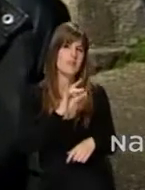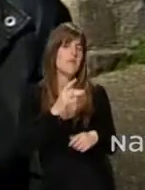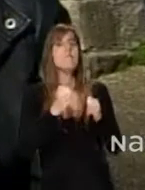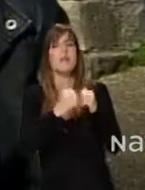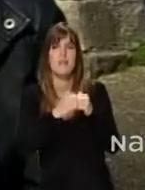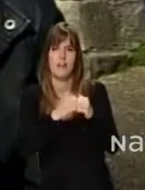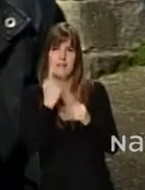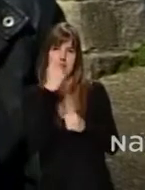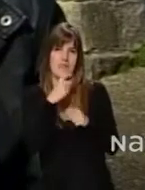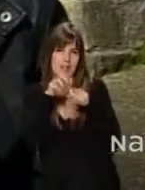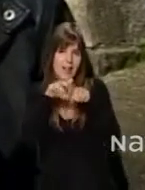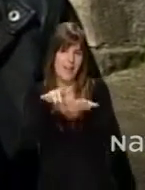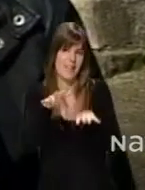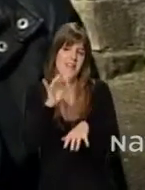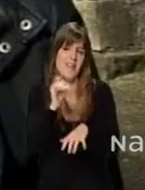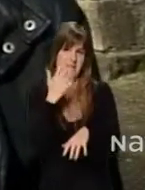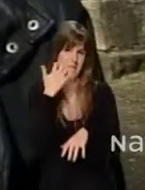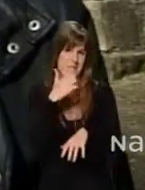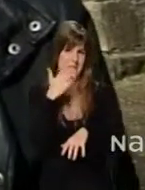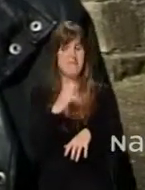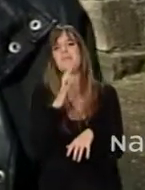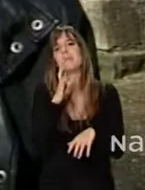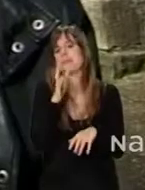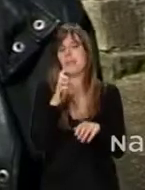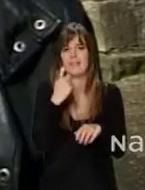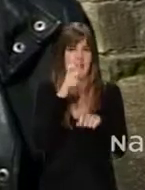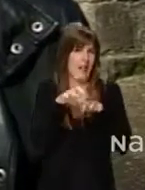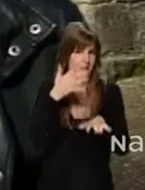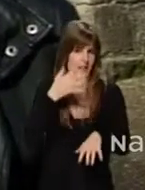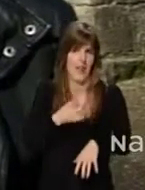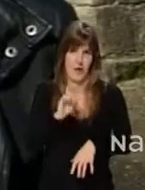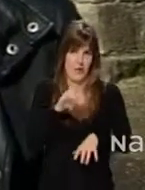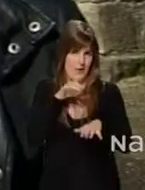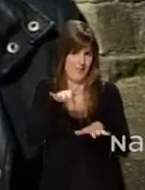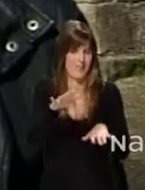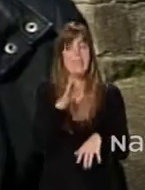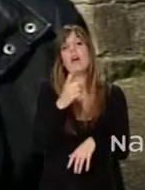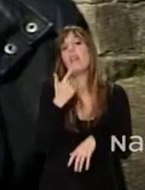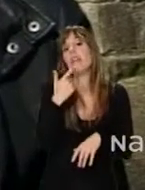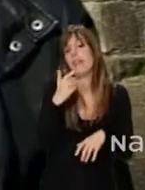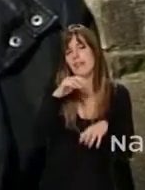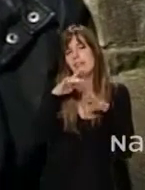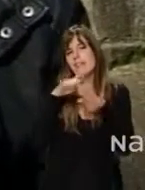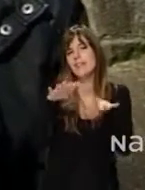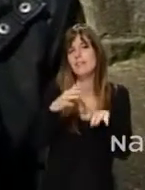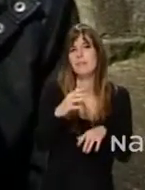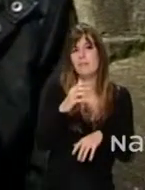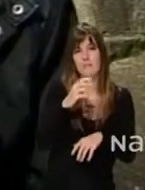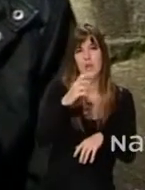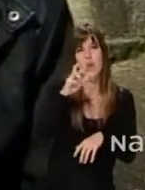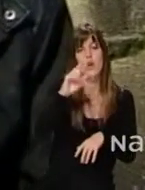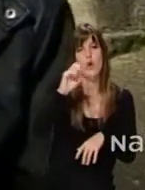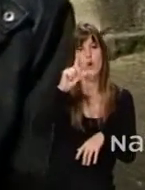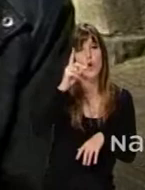tiene una leyenda, en fin, que eso, es el terreno puro de la leyenda, porque resulta que dicen que Roldán